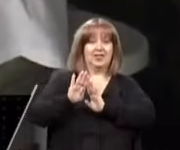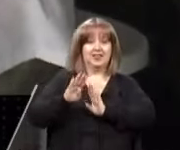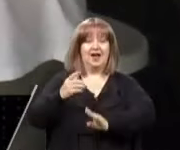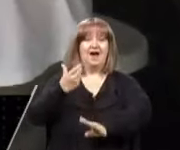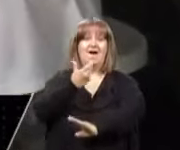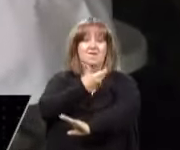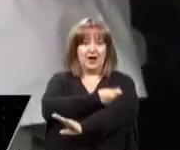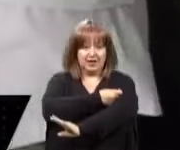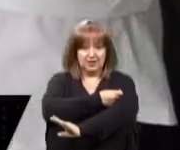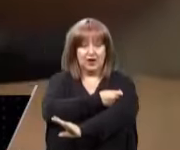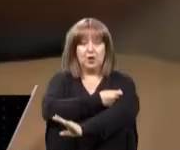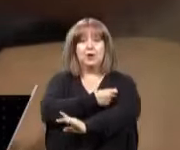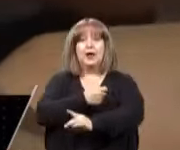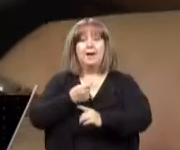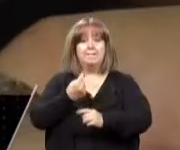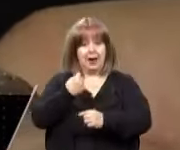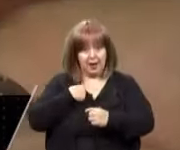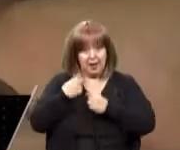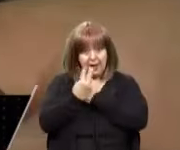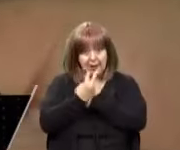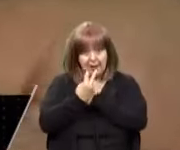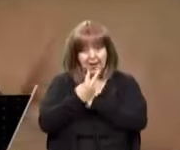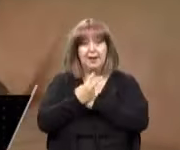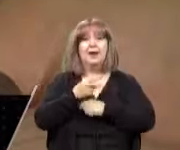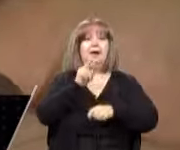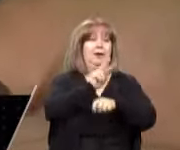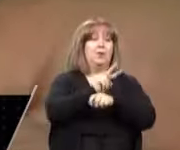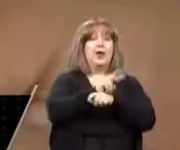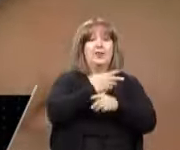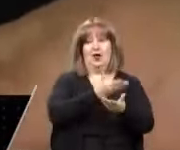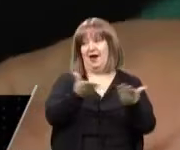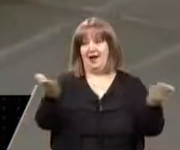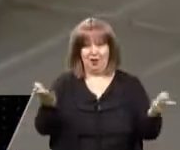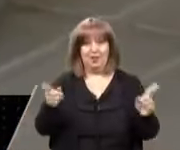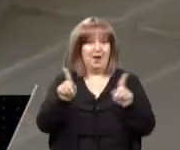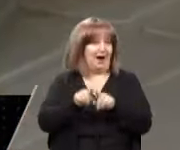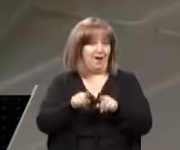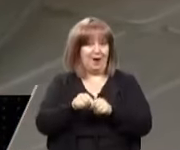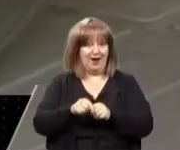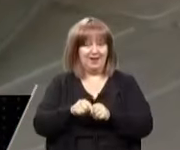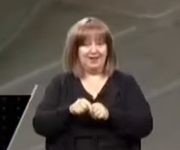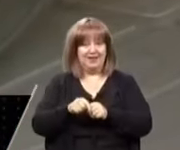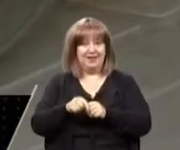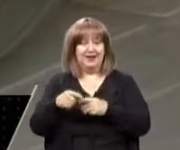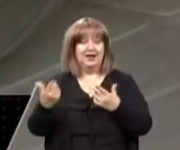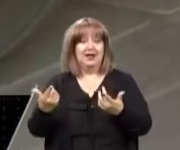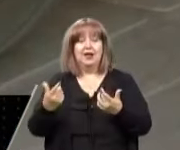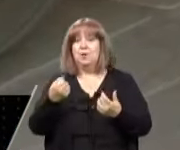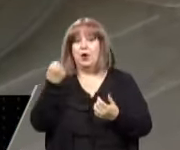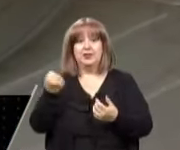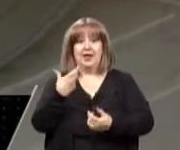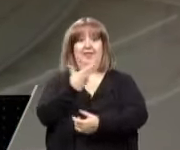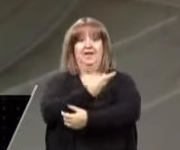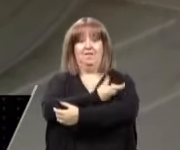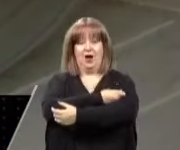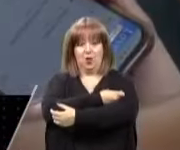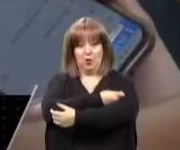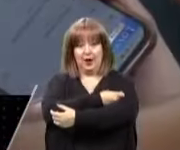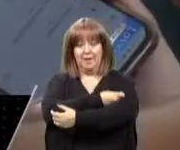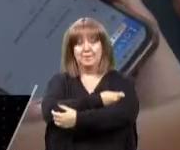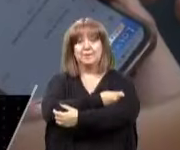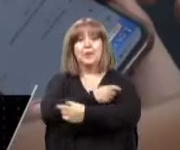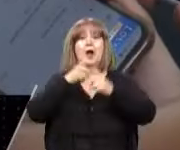beneficio colectivo, ¿no? Cuando me vacuno yo y evito contagiarme, yo también evito contagiar a otros. No hay indicación del uso